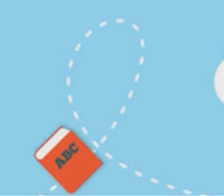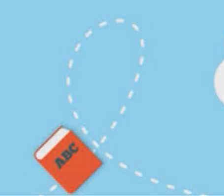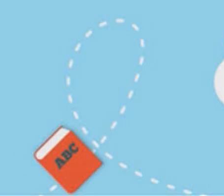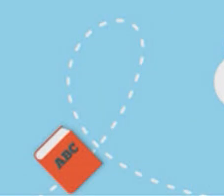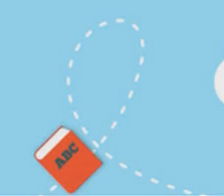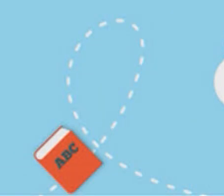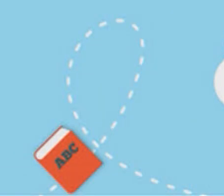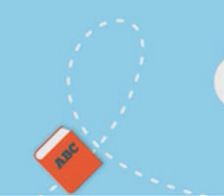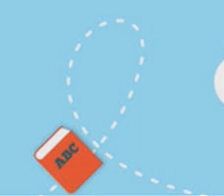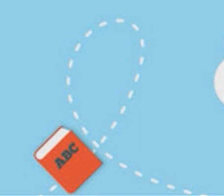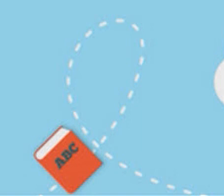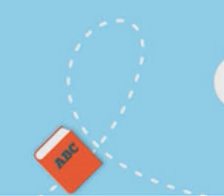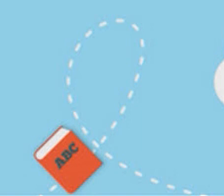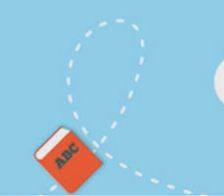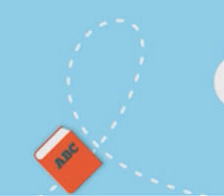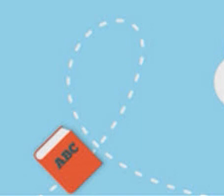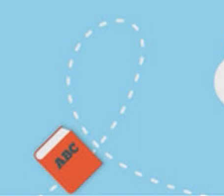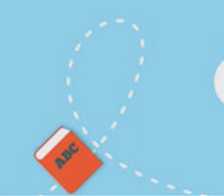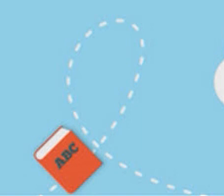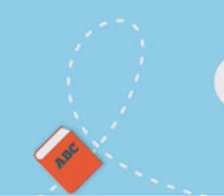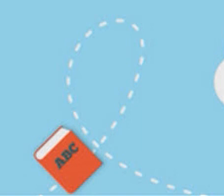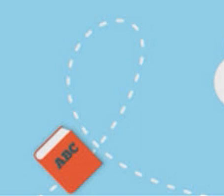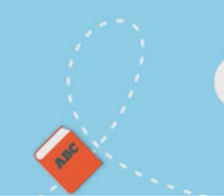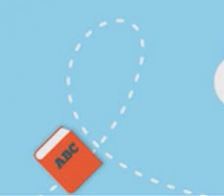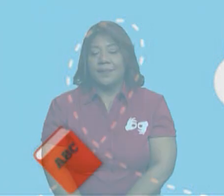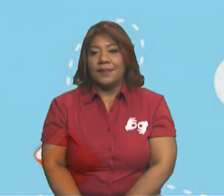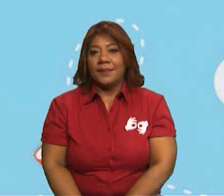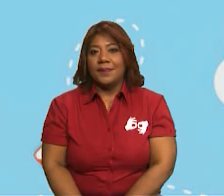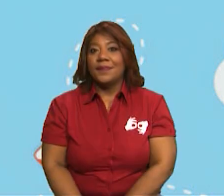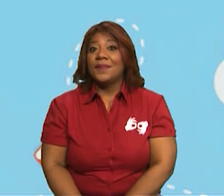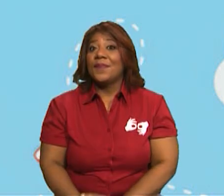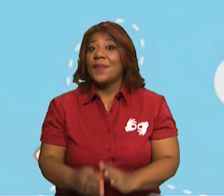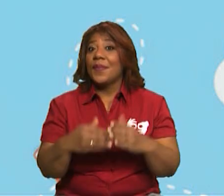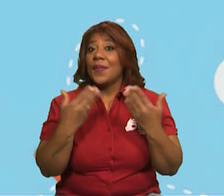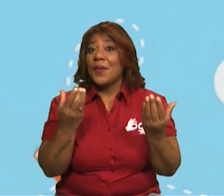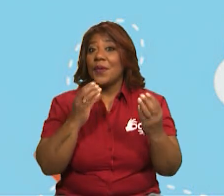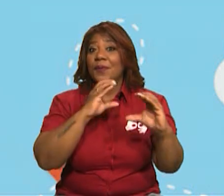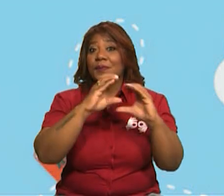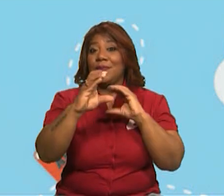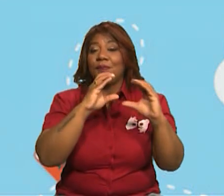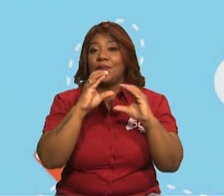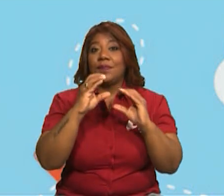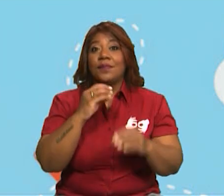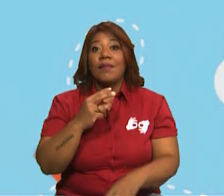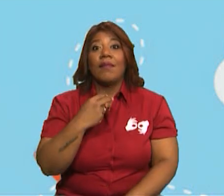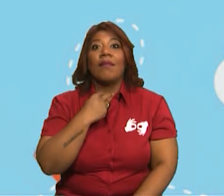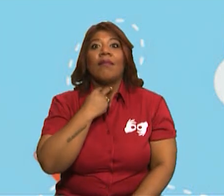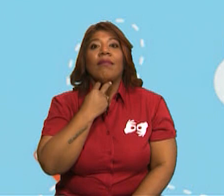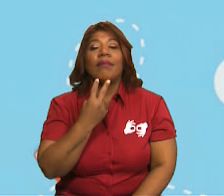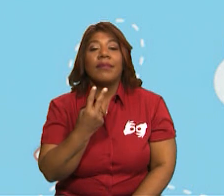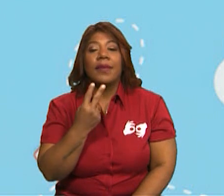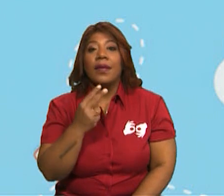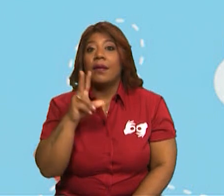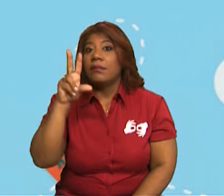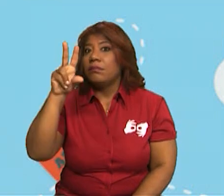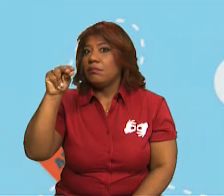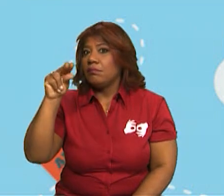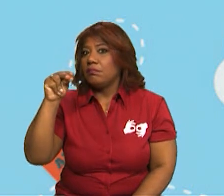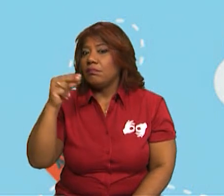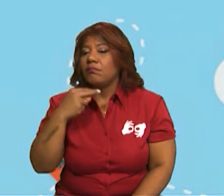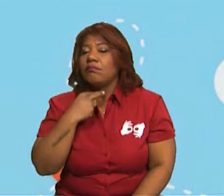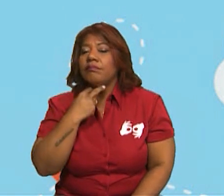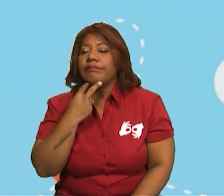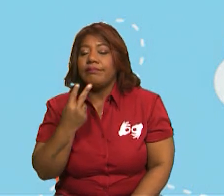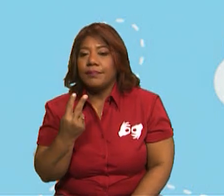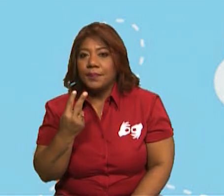nuestros cuadernos. Y tenemos el sistema de comunicación verbal y no verbal. La comunicación verbal es el